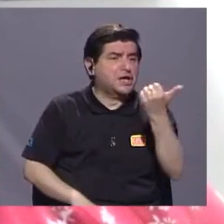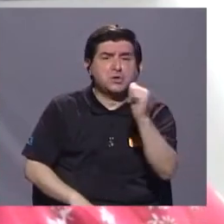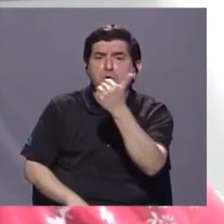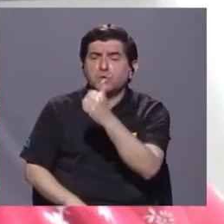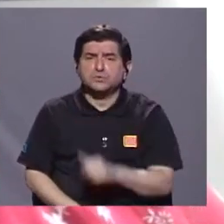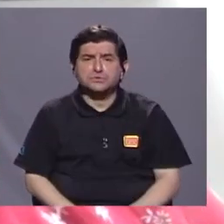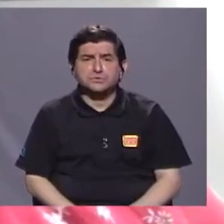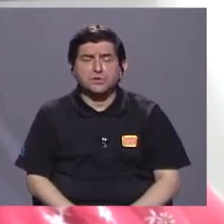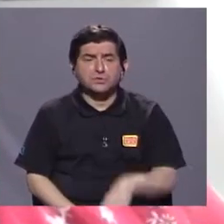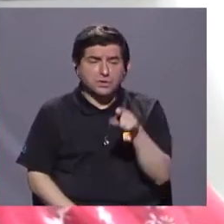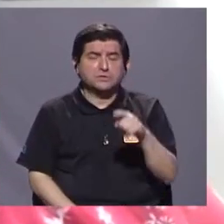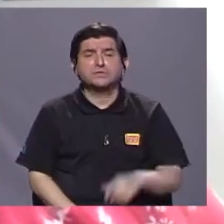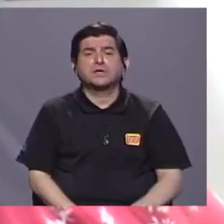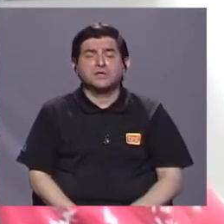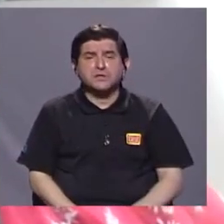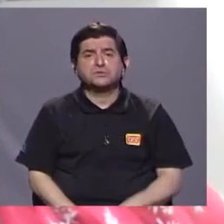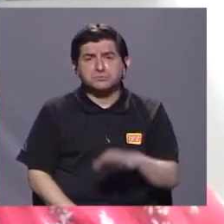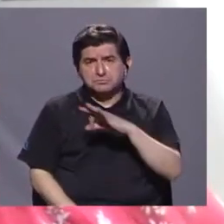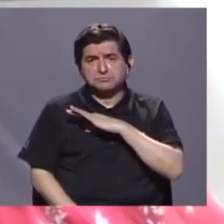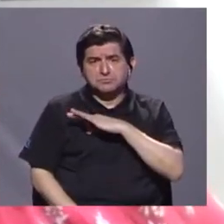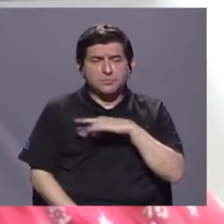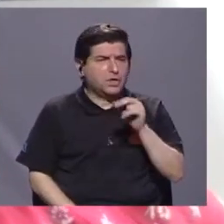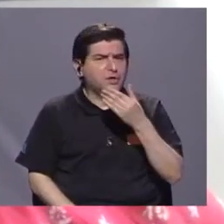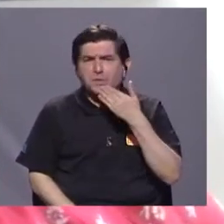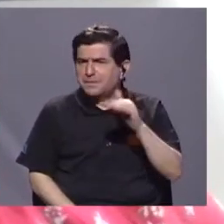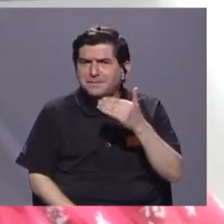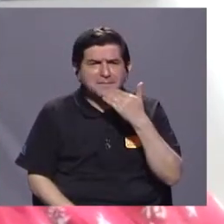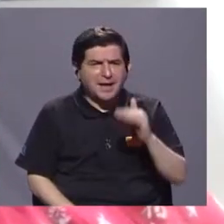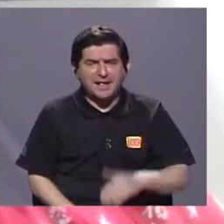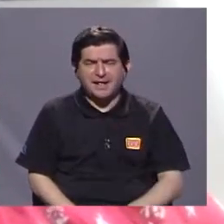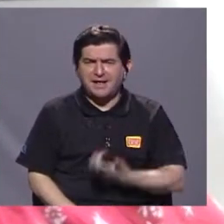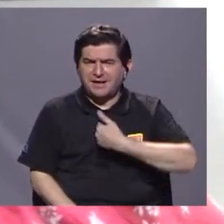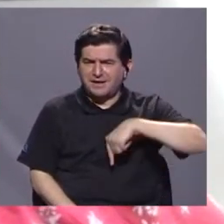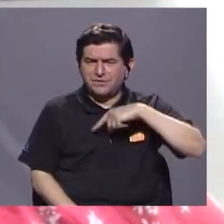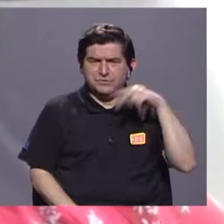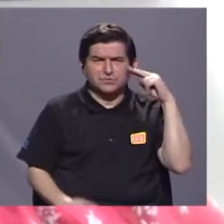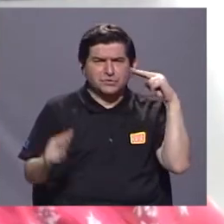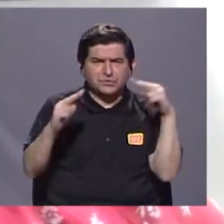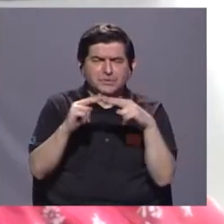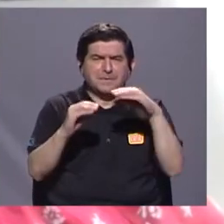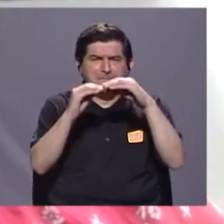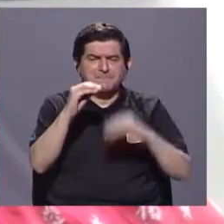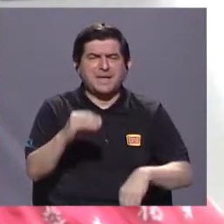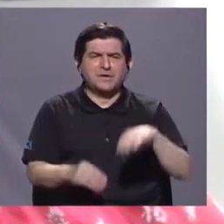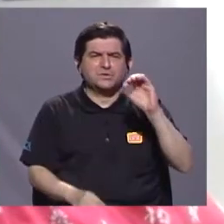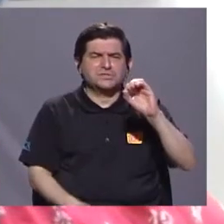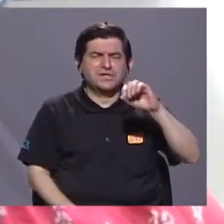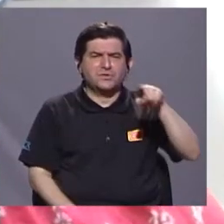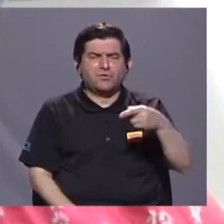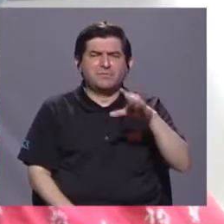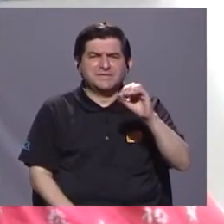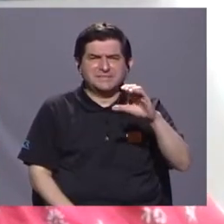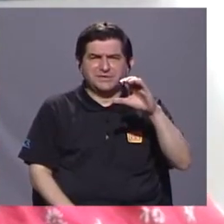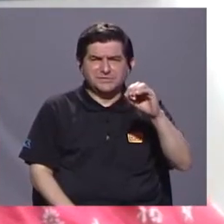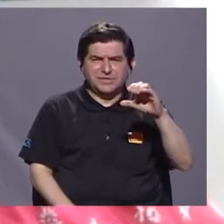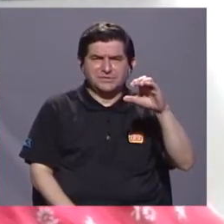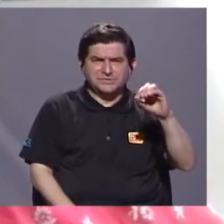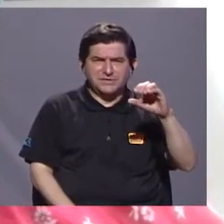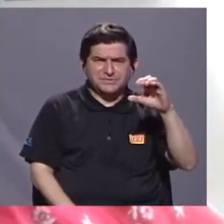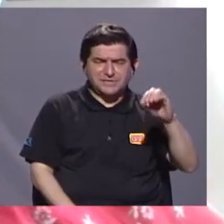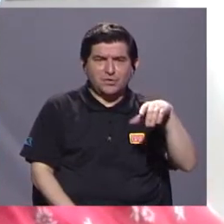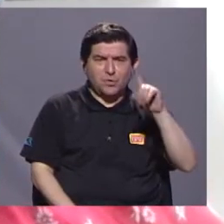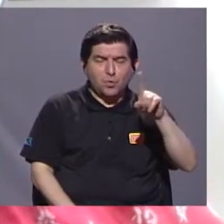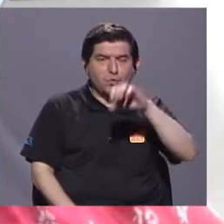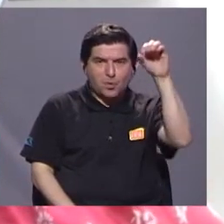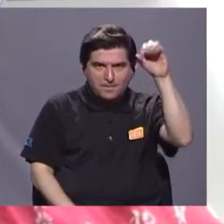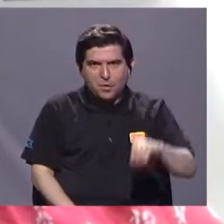muchísimo más bueno los virus que que los malos o sea nosotros conocemos menos del 0 0 0 0 0 0 1 por ciento de